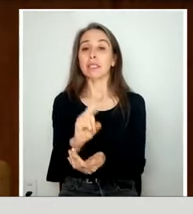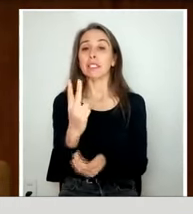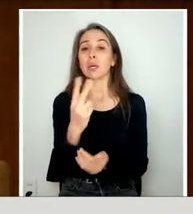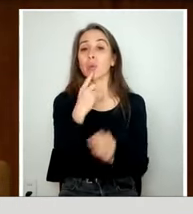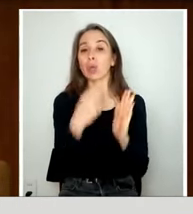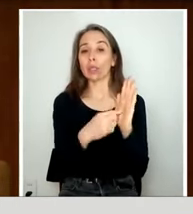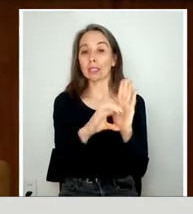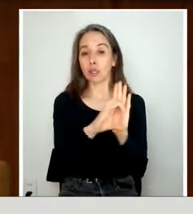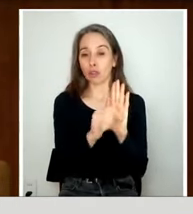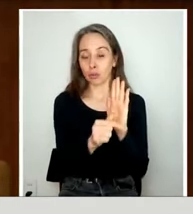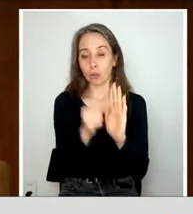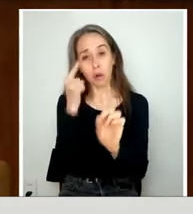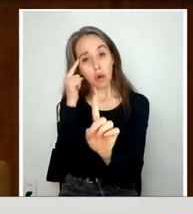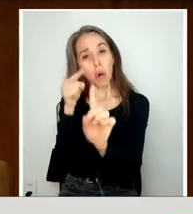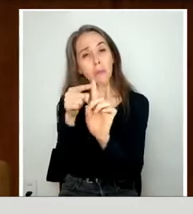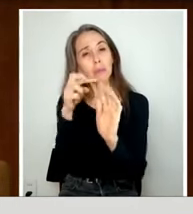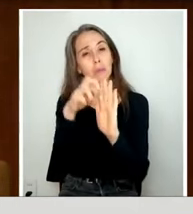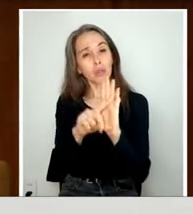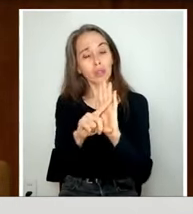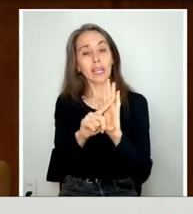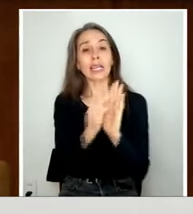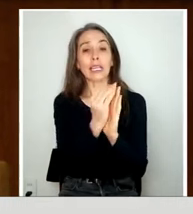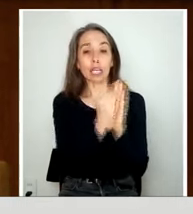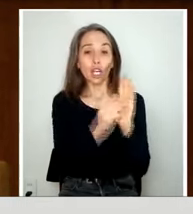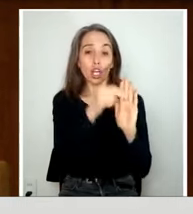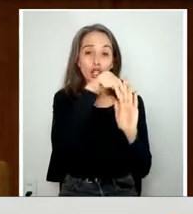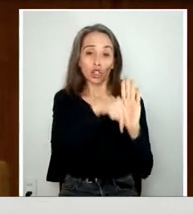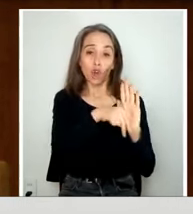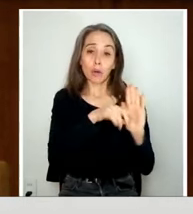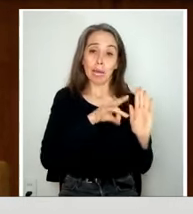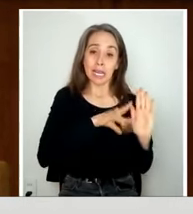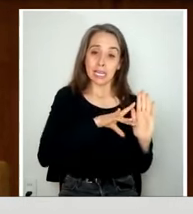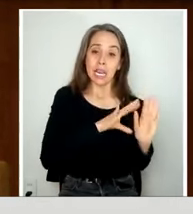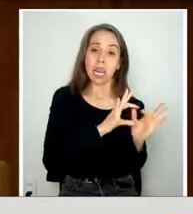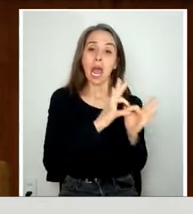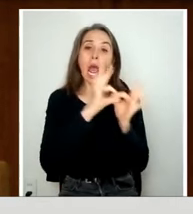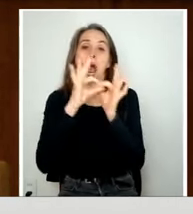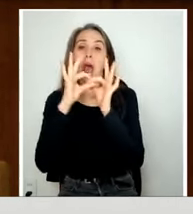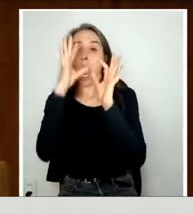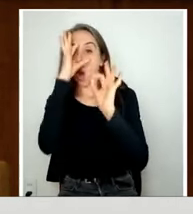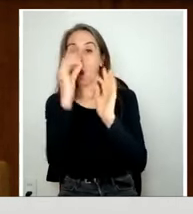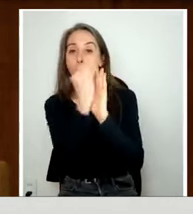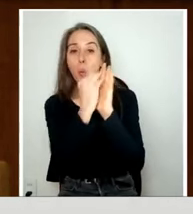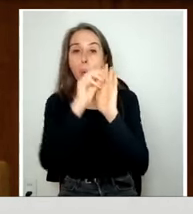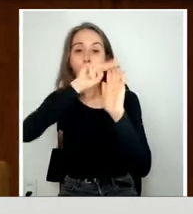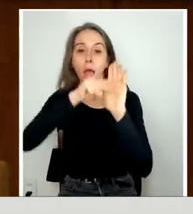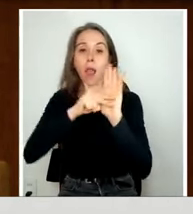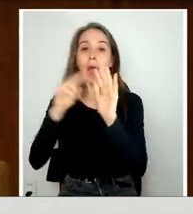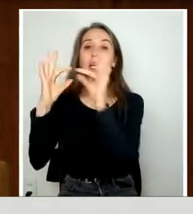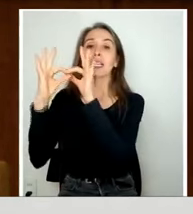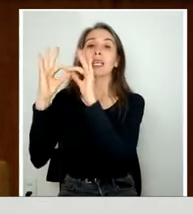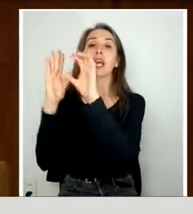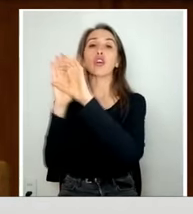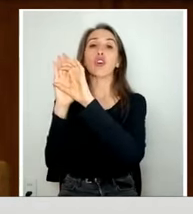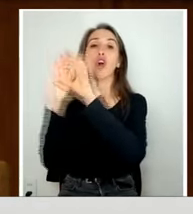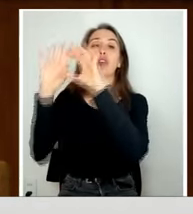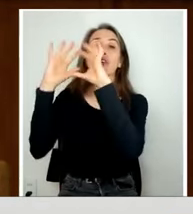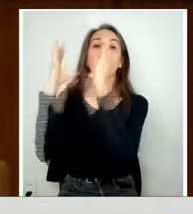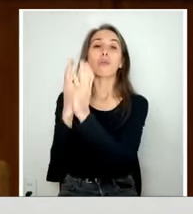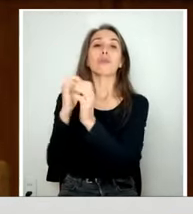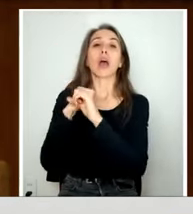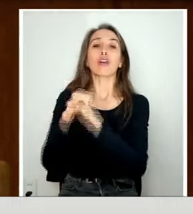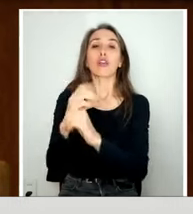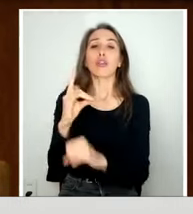consiste en adecuar la normativa interna a los nuevos estándares contemplados por el código mundial antidopaje de conformidad con los cuales las organizaciones nacionales